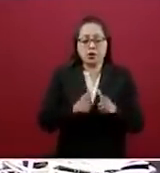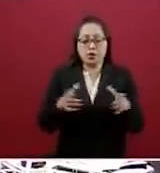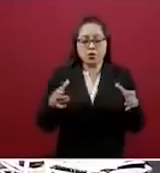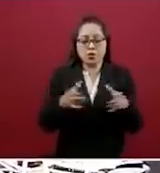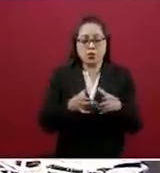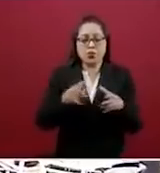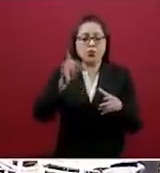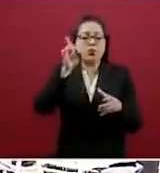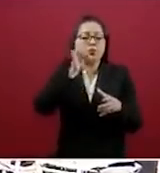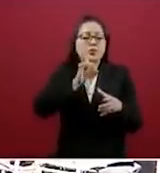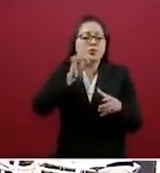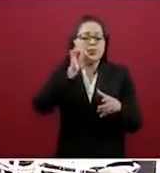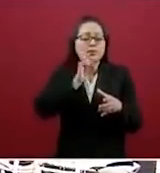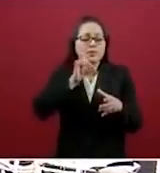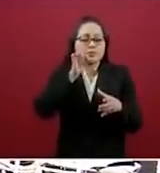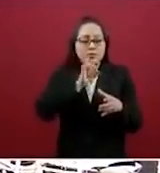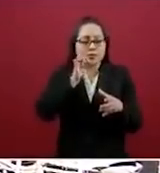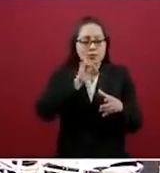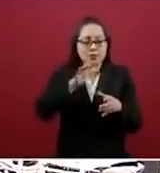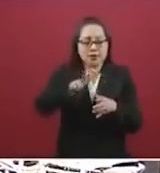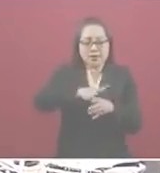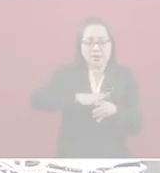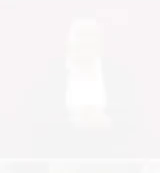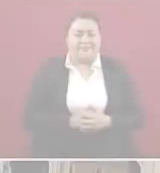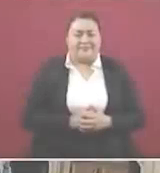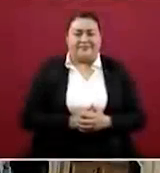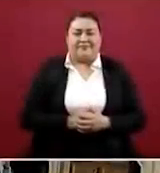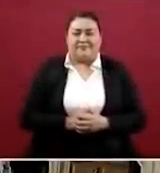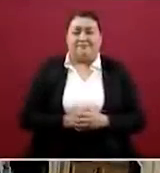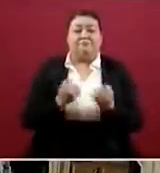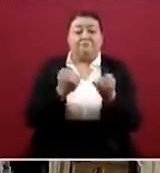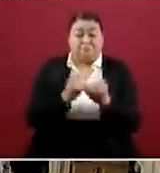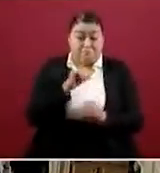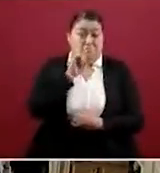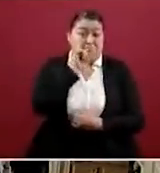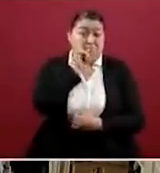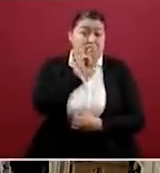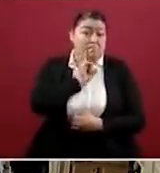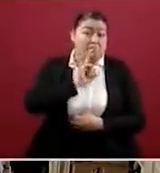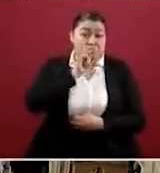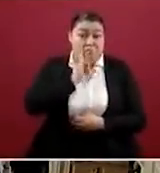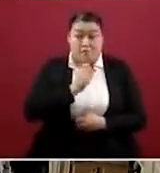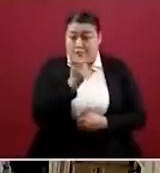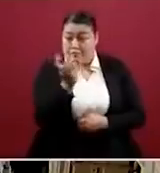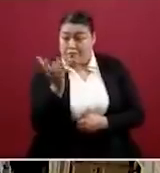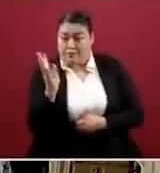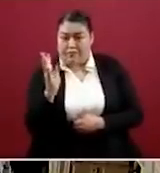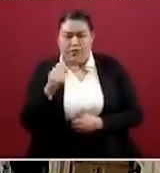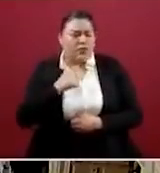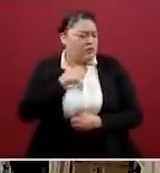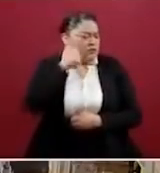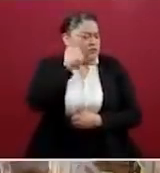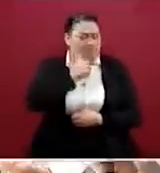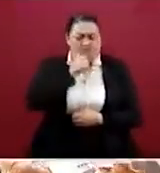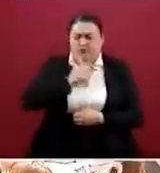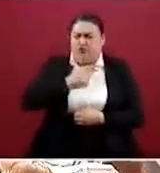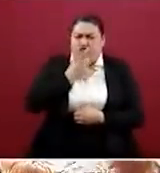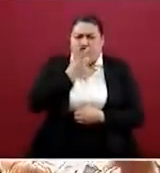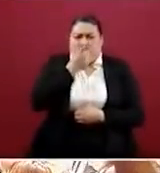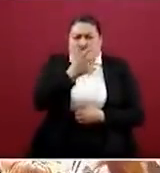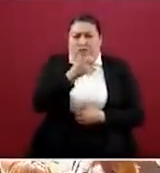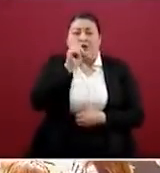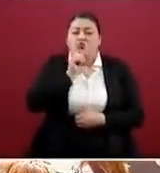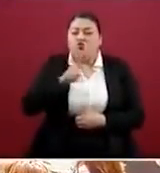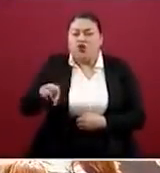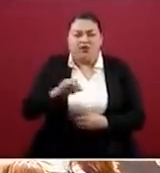una injusticia ni en contra de una mujer ni de un hombre. La mujer es, siempre lo he dicho, más